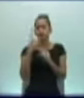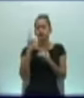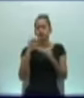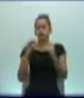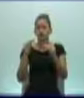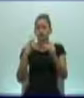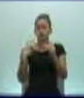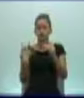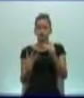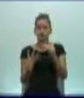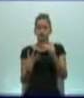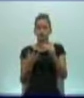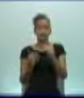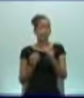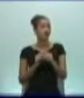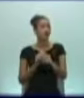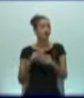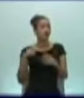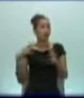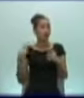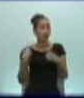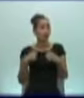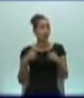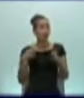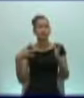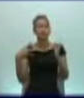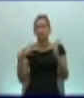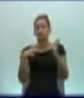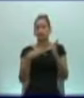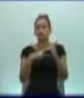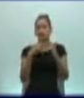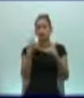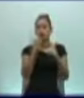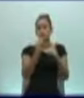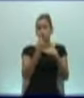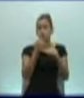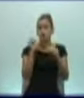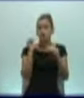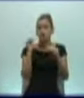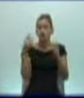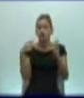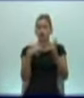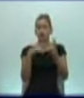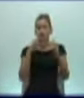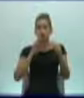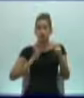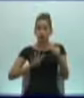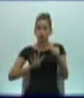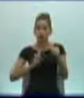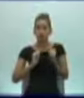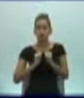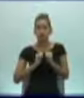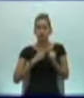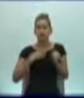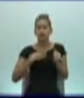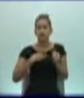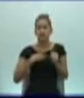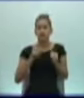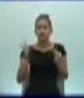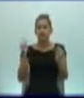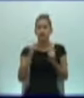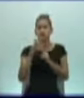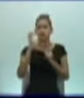cuarto. Cuando dividimos 1 entre 4, obtenemos como resultado